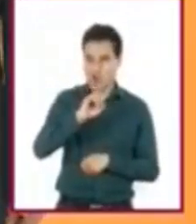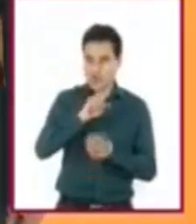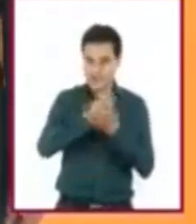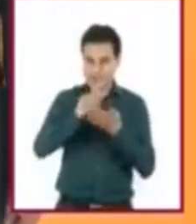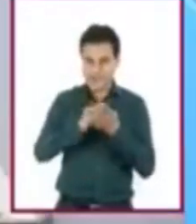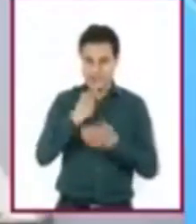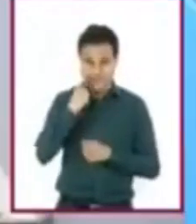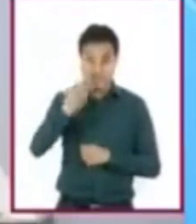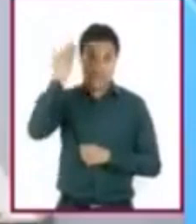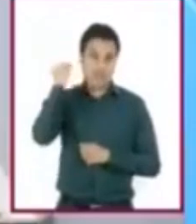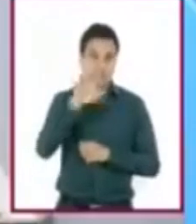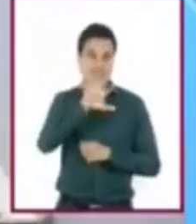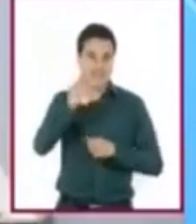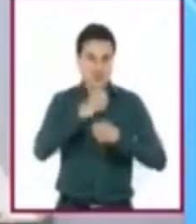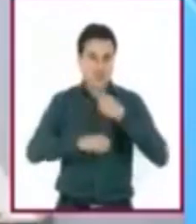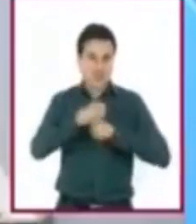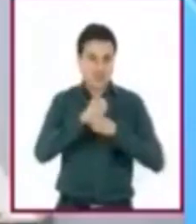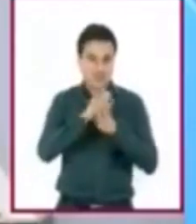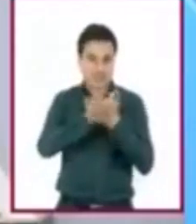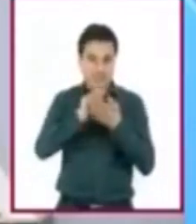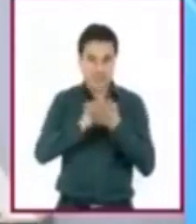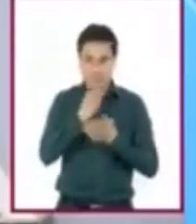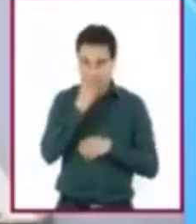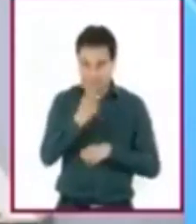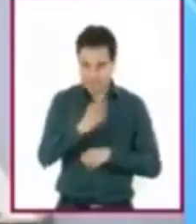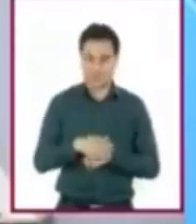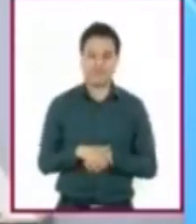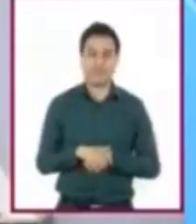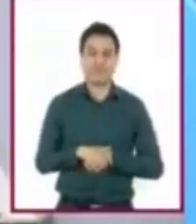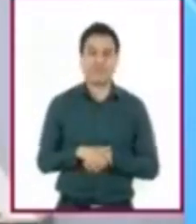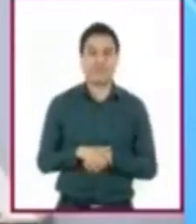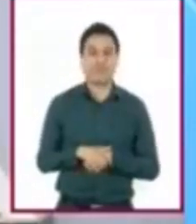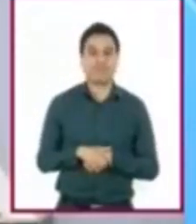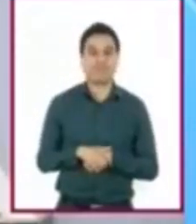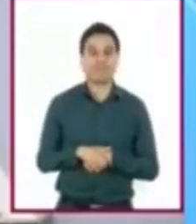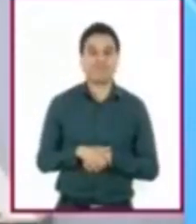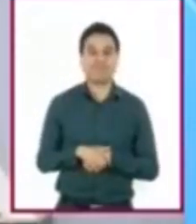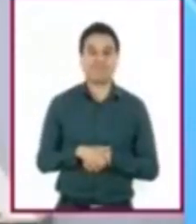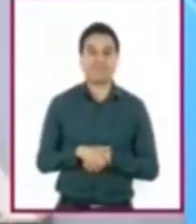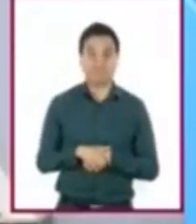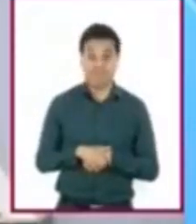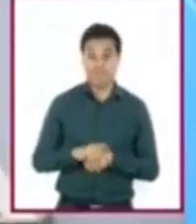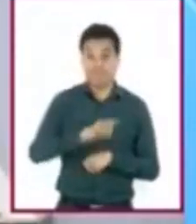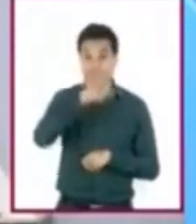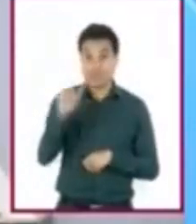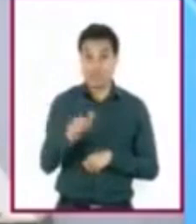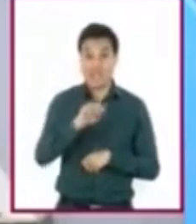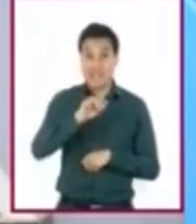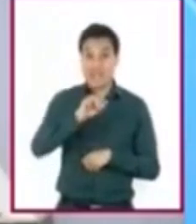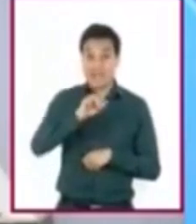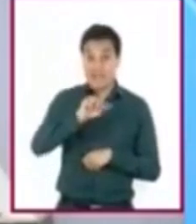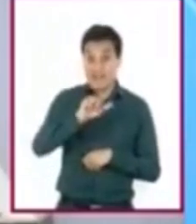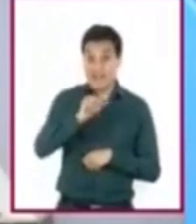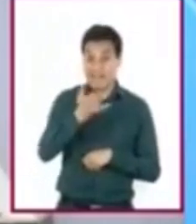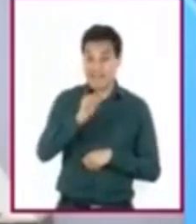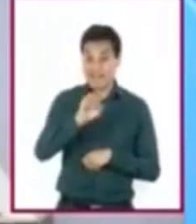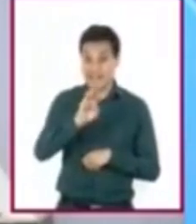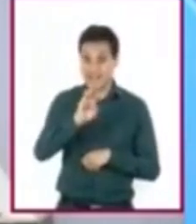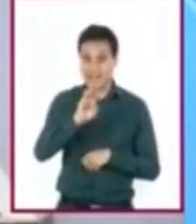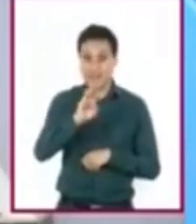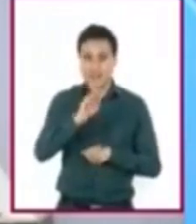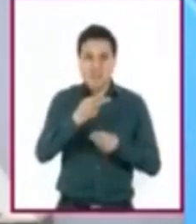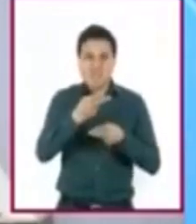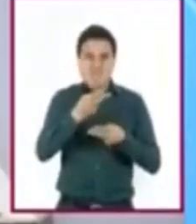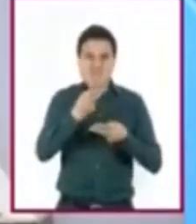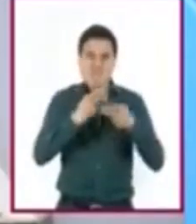años. Y así vínose por cima de toda la tierra del Mayab un muy grande azote y peor castigo